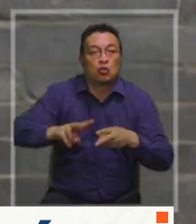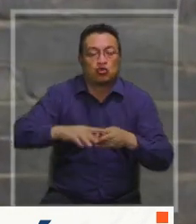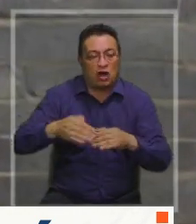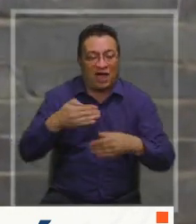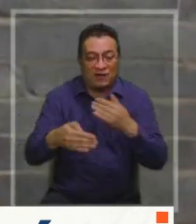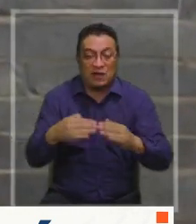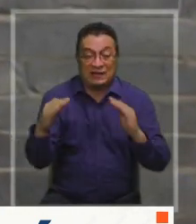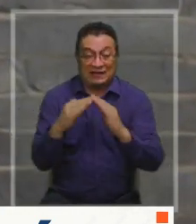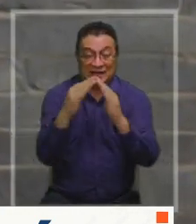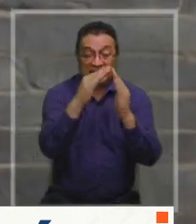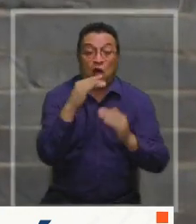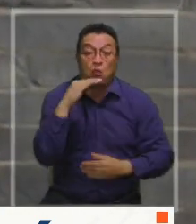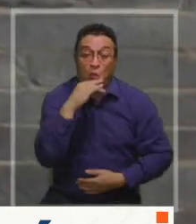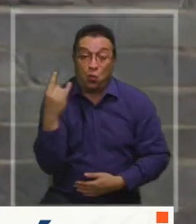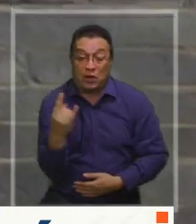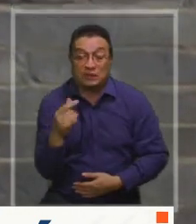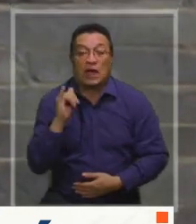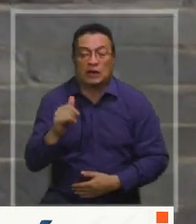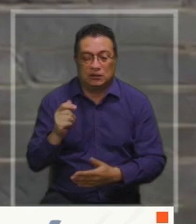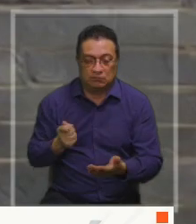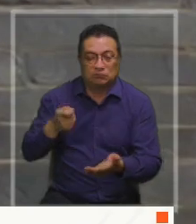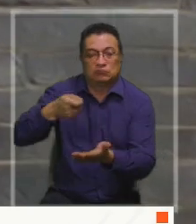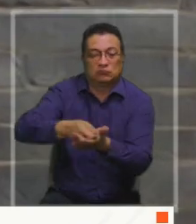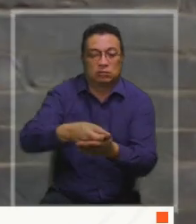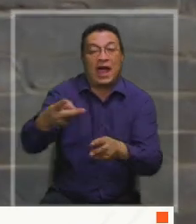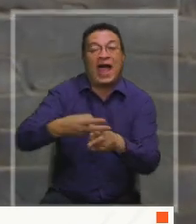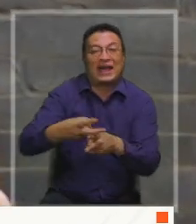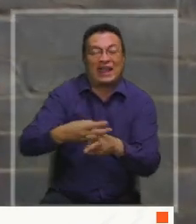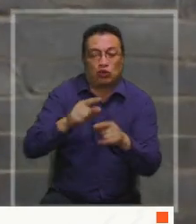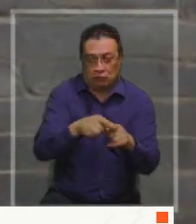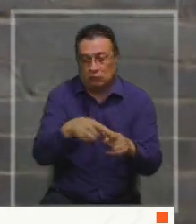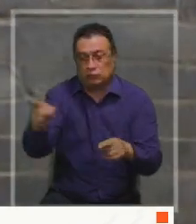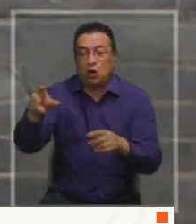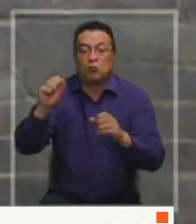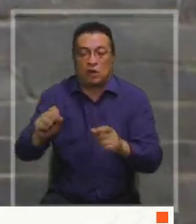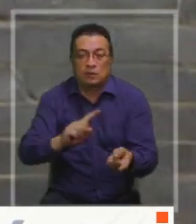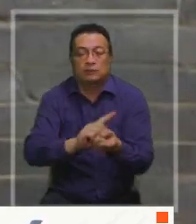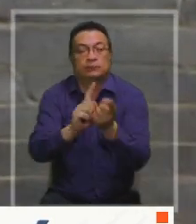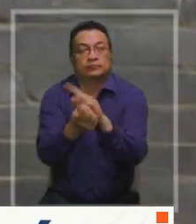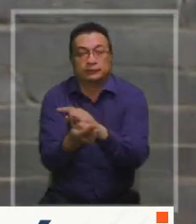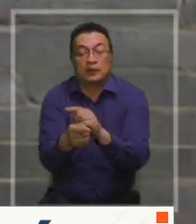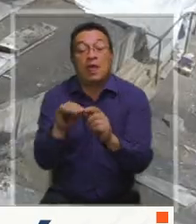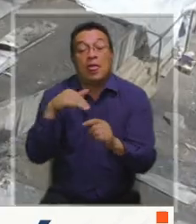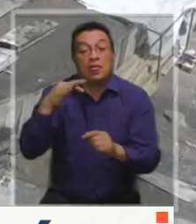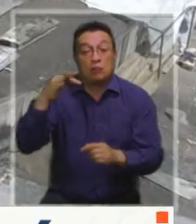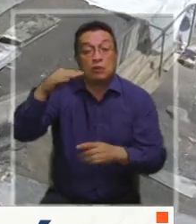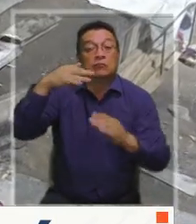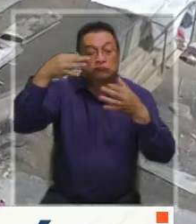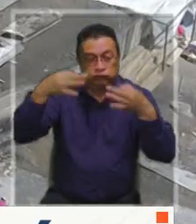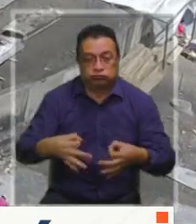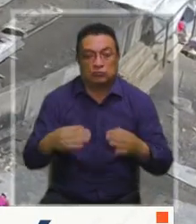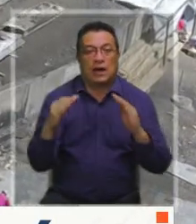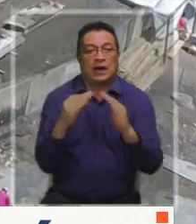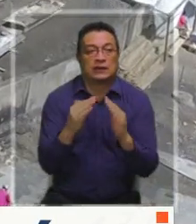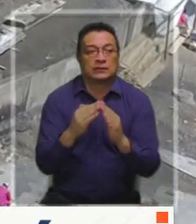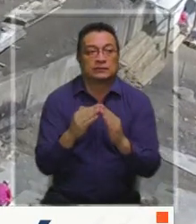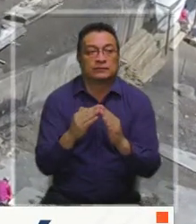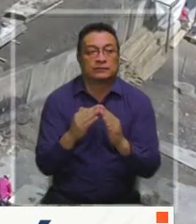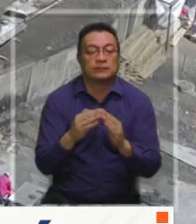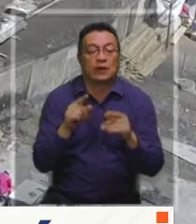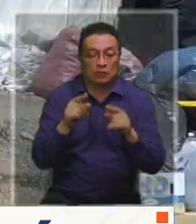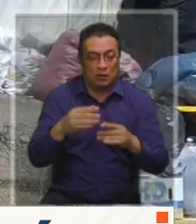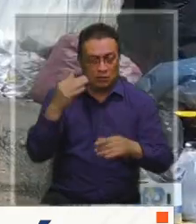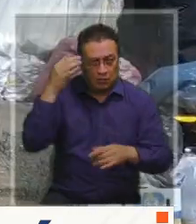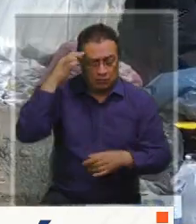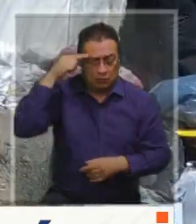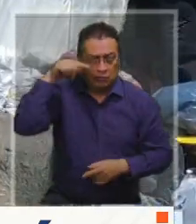Viviendas de emergencia y también subsidios de arriendo que pueden ayudar para transitar a la vivienda definitiva. Y para esto el gobierno trazó como